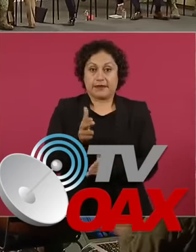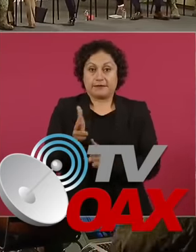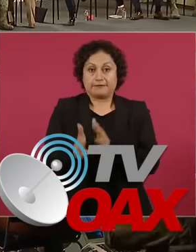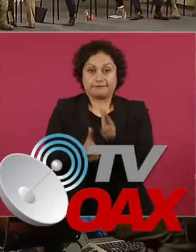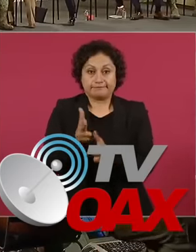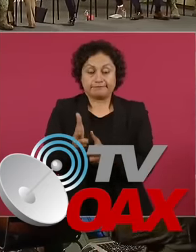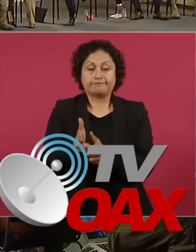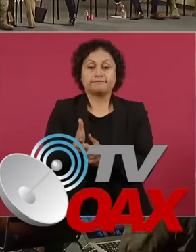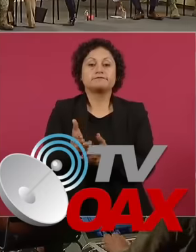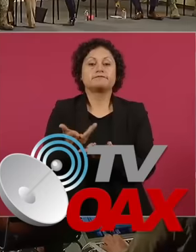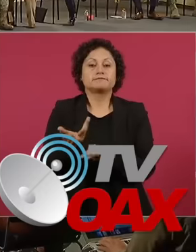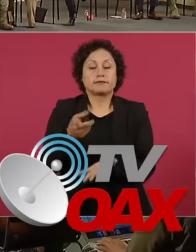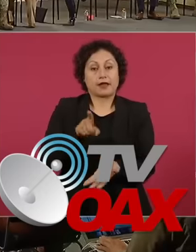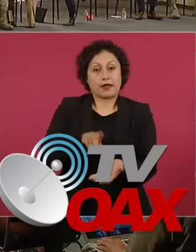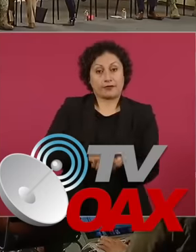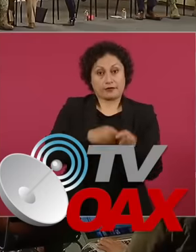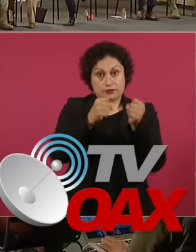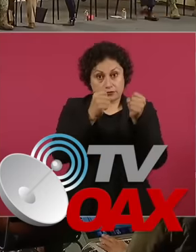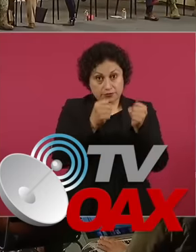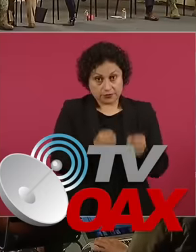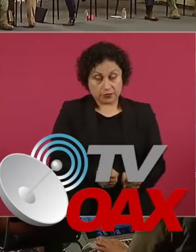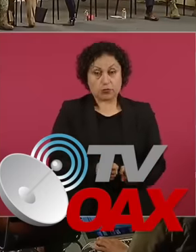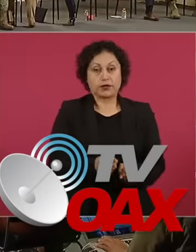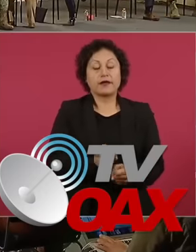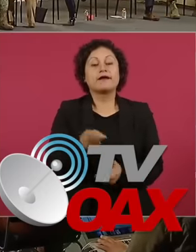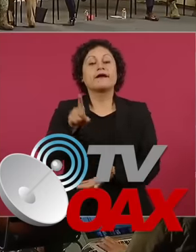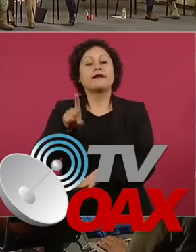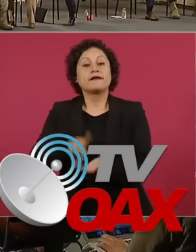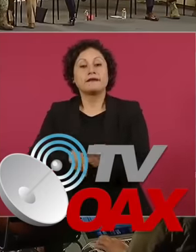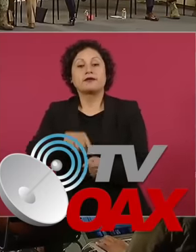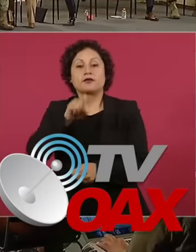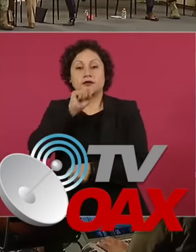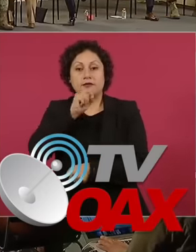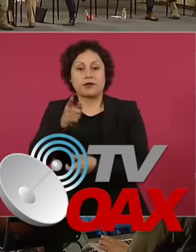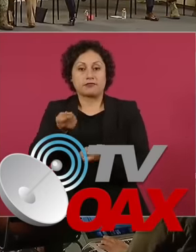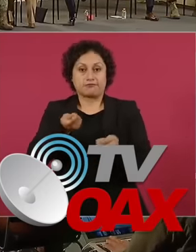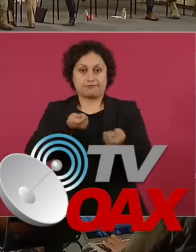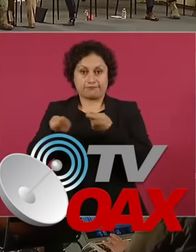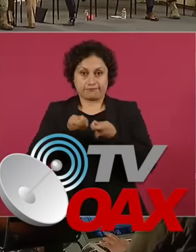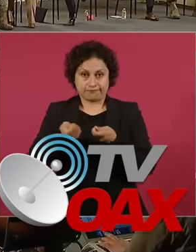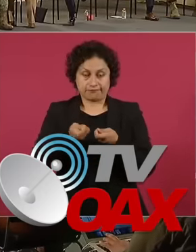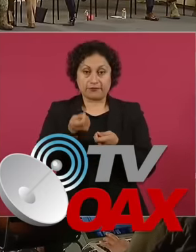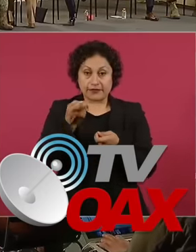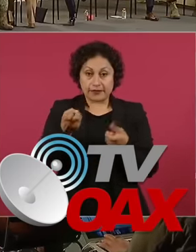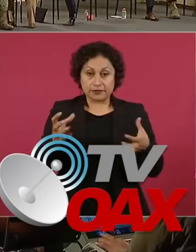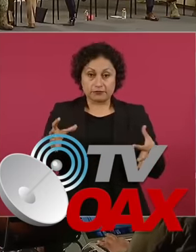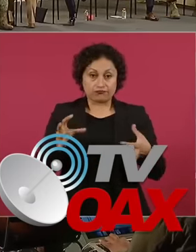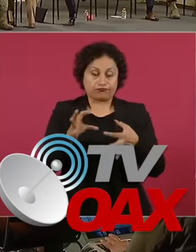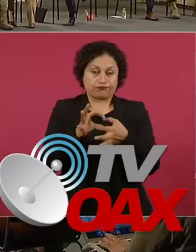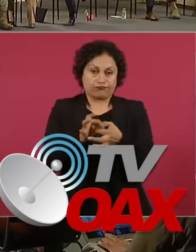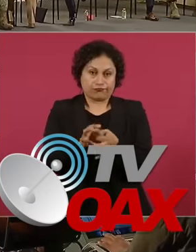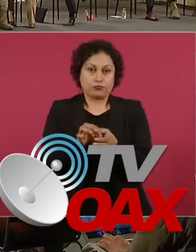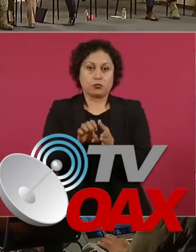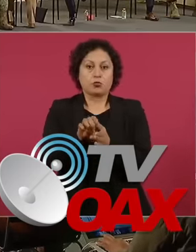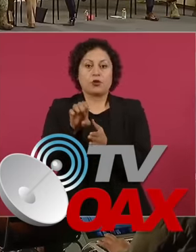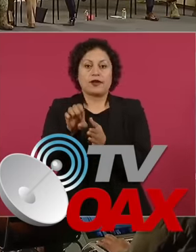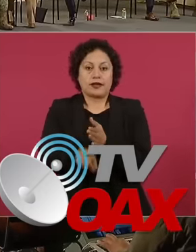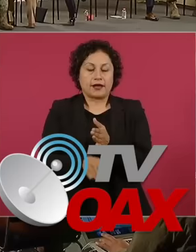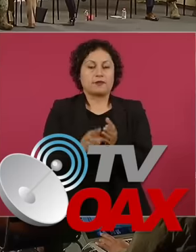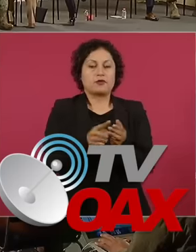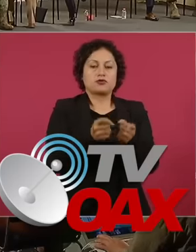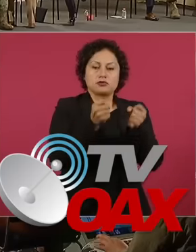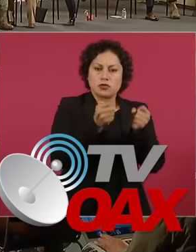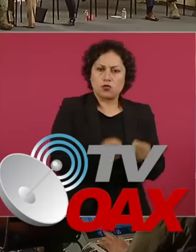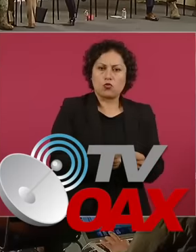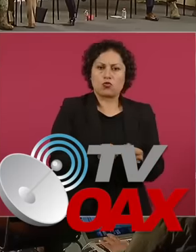de seguridad y sistemas de monitoreo y control es la operación segura más el control de En dónde está el tren en todo